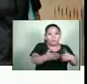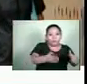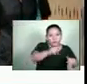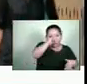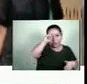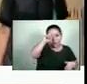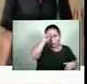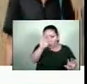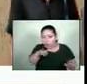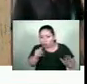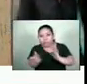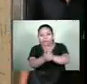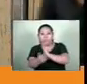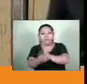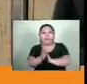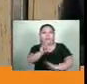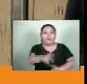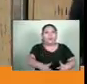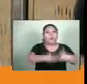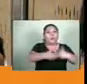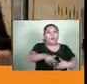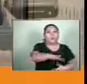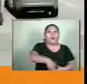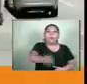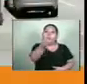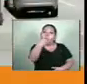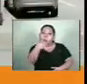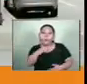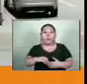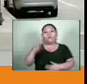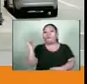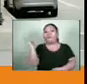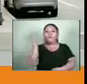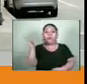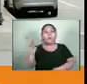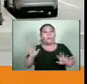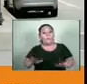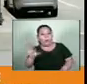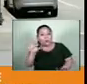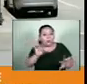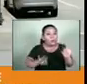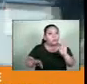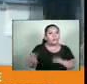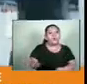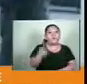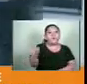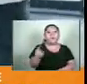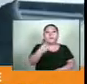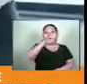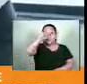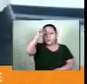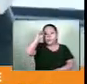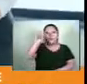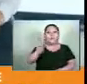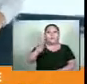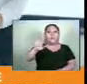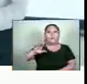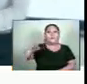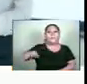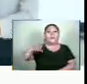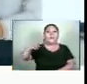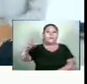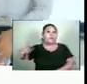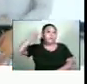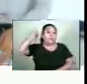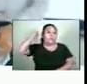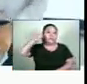talento afecta notablemente a la industria restaurantera y de servicio, que hace lo que puede por reclutar nuevos empleados. Más de 25.000 maestros